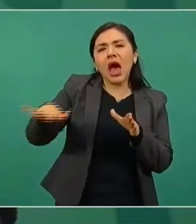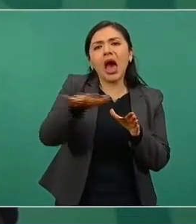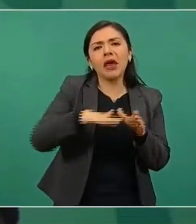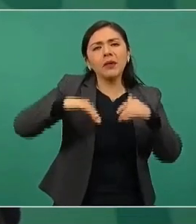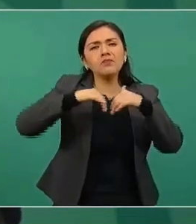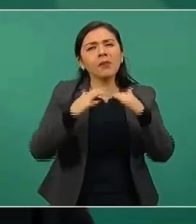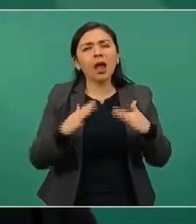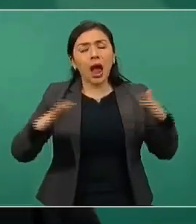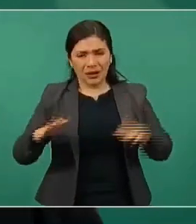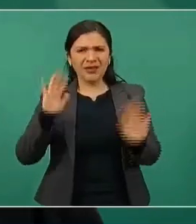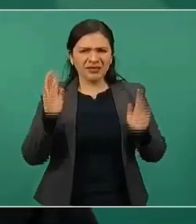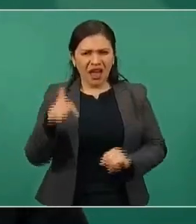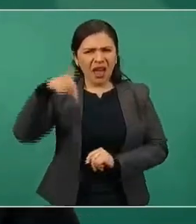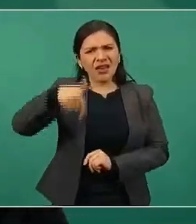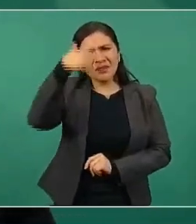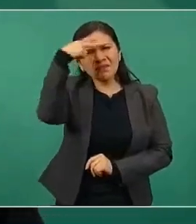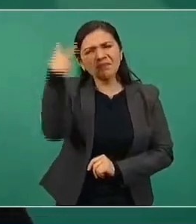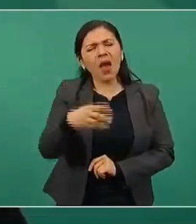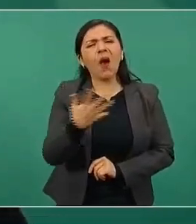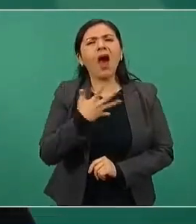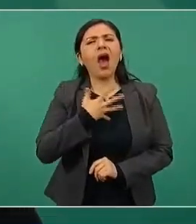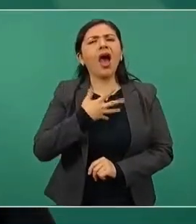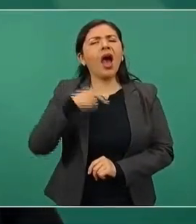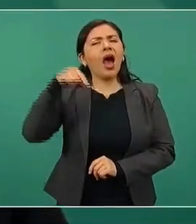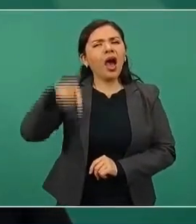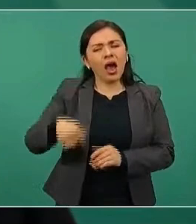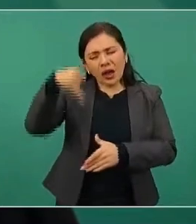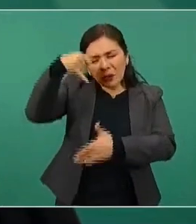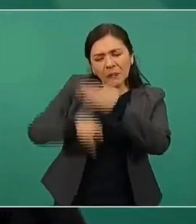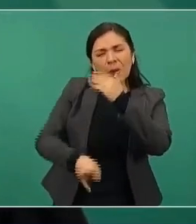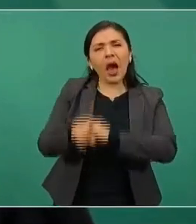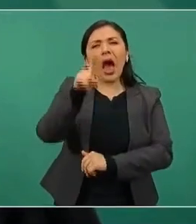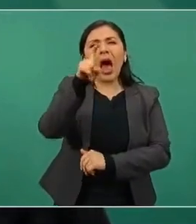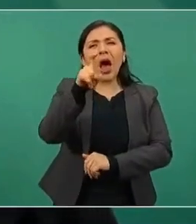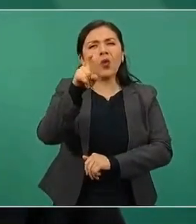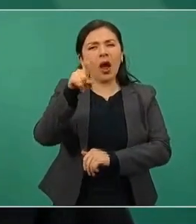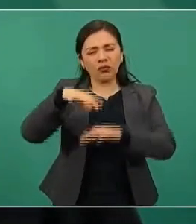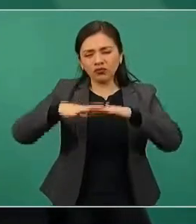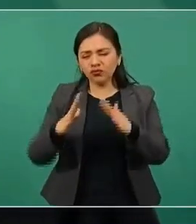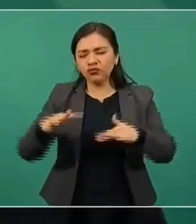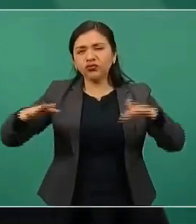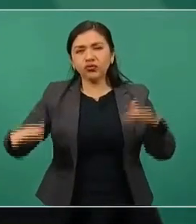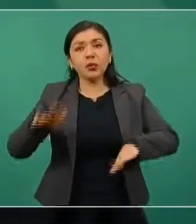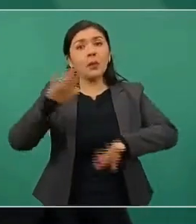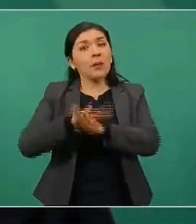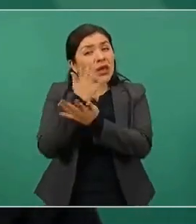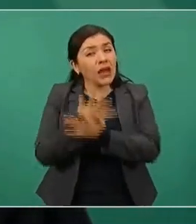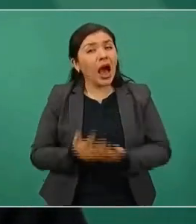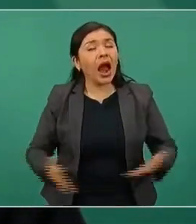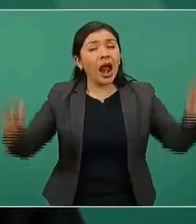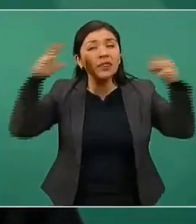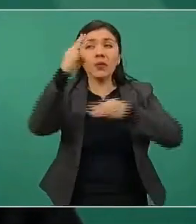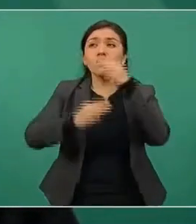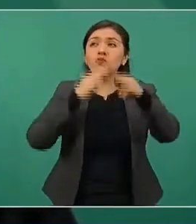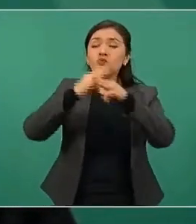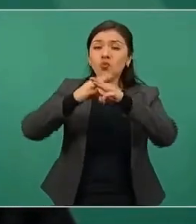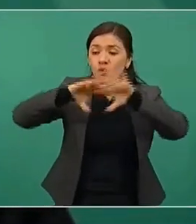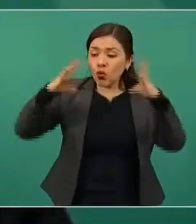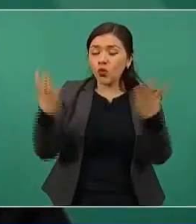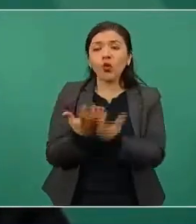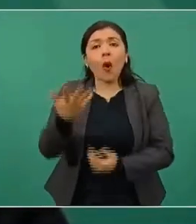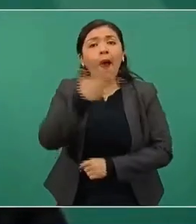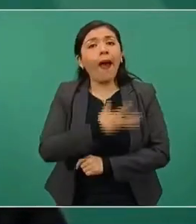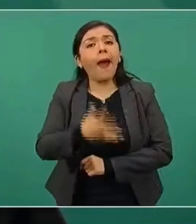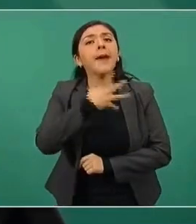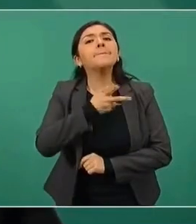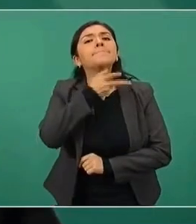en México tuvimos el yacimiento más grande del mundo en aguas someras, que fue Cantarell, y el segundo, que